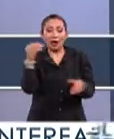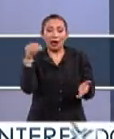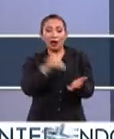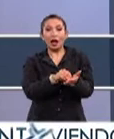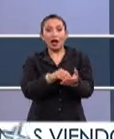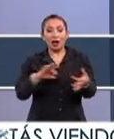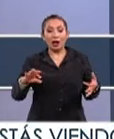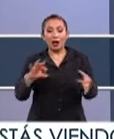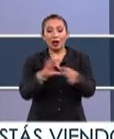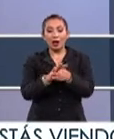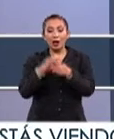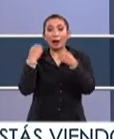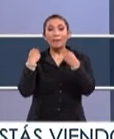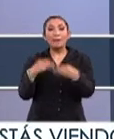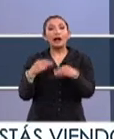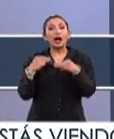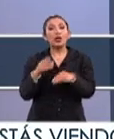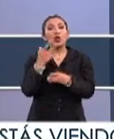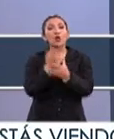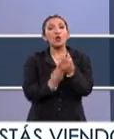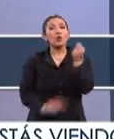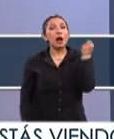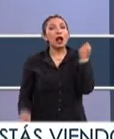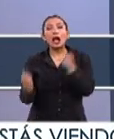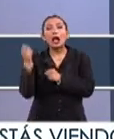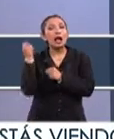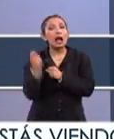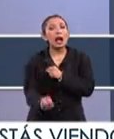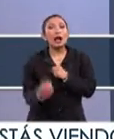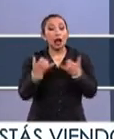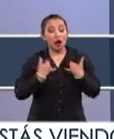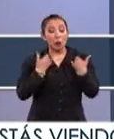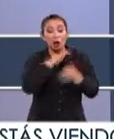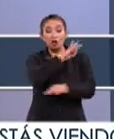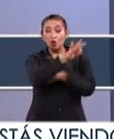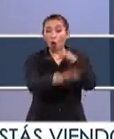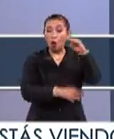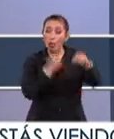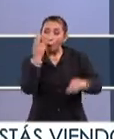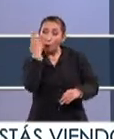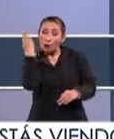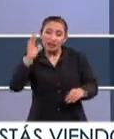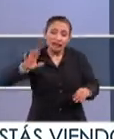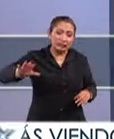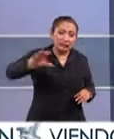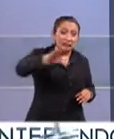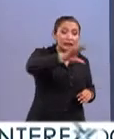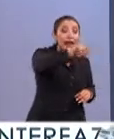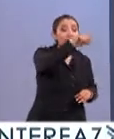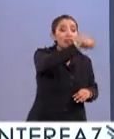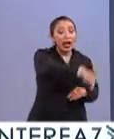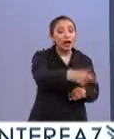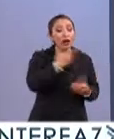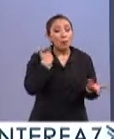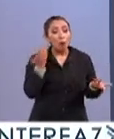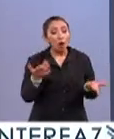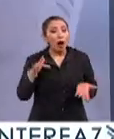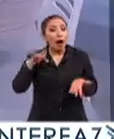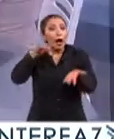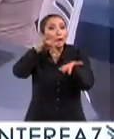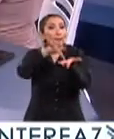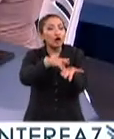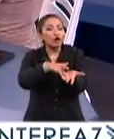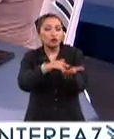llama Vinculación con el Mercado Dual. Quiere decir que los jóvenes de todas las universidades están recibiendo una compensación